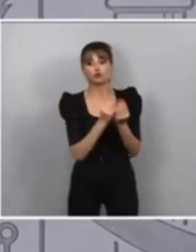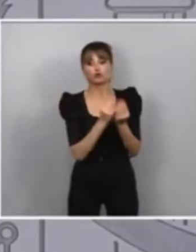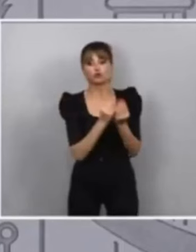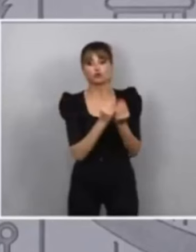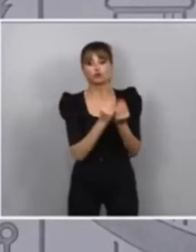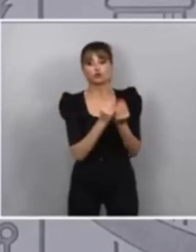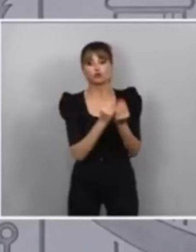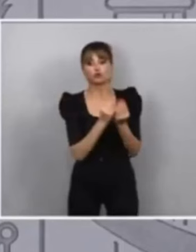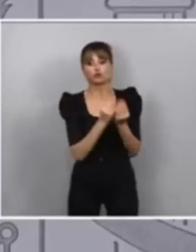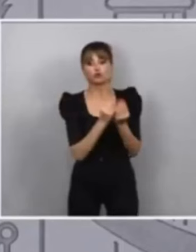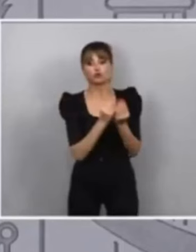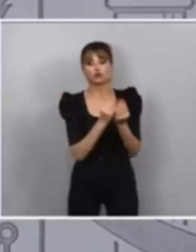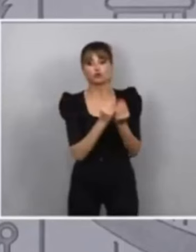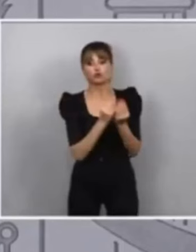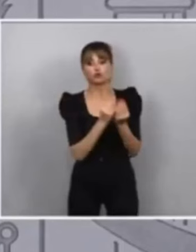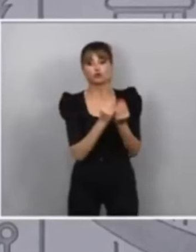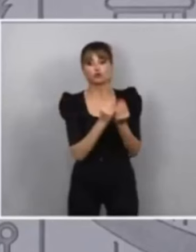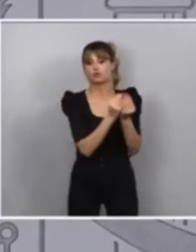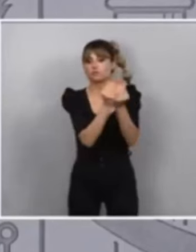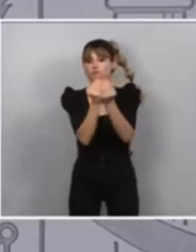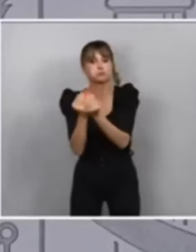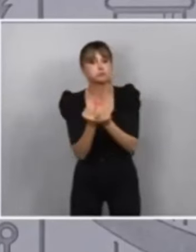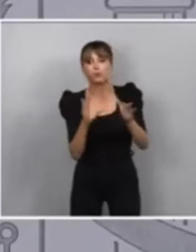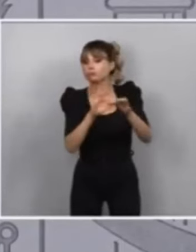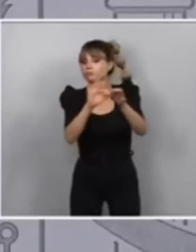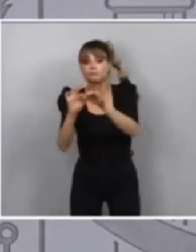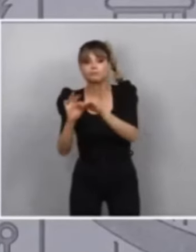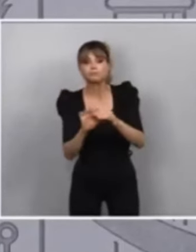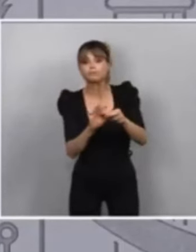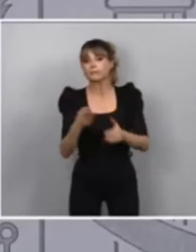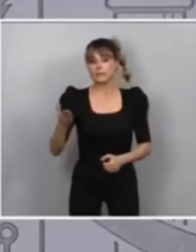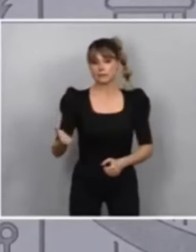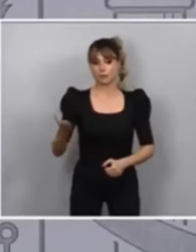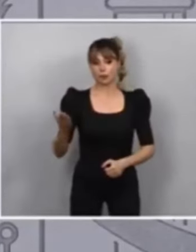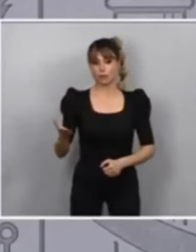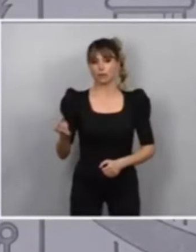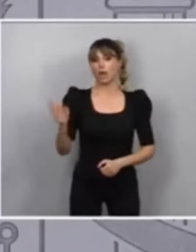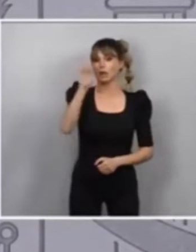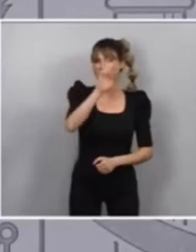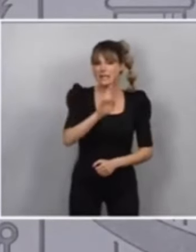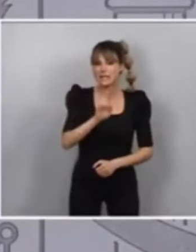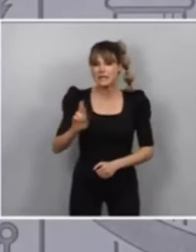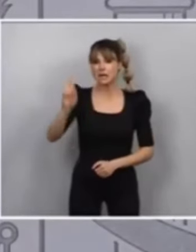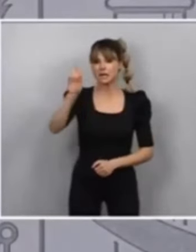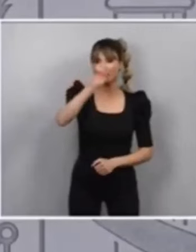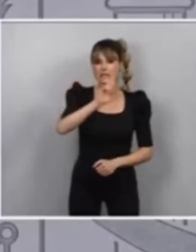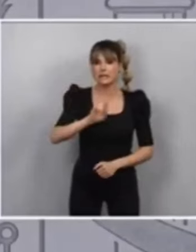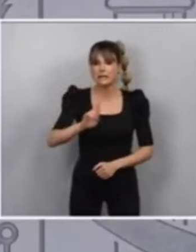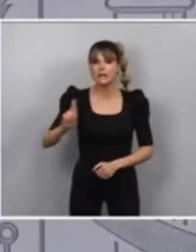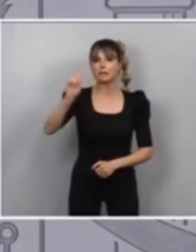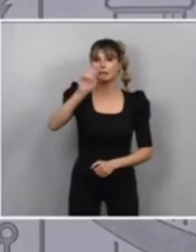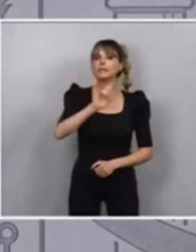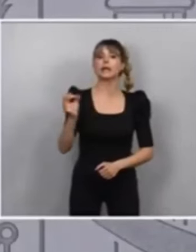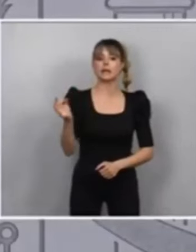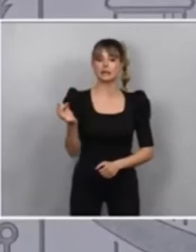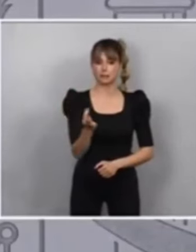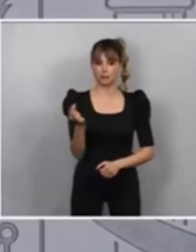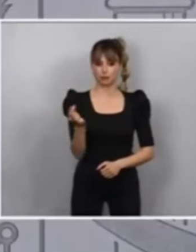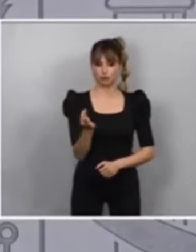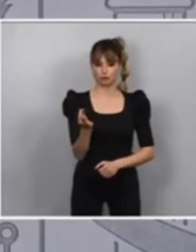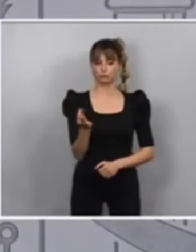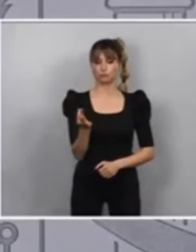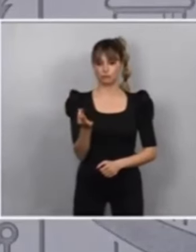el estado el estado es una mafia y esto es muy importante reiterarlo una y otra vez cada vez que tengamos ocasión de